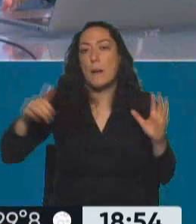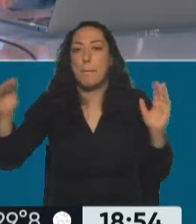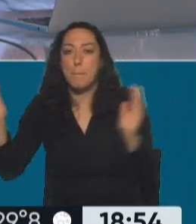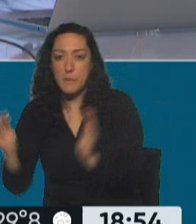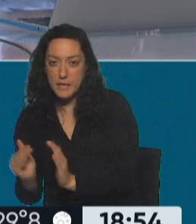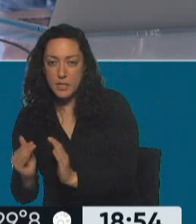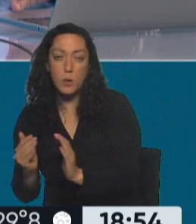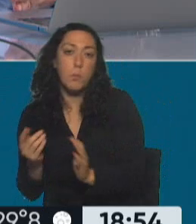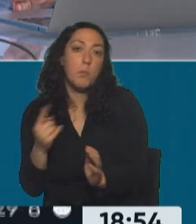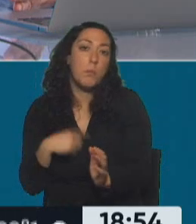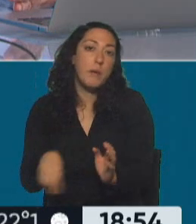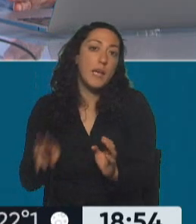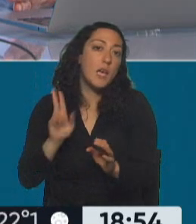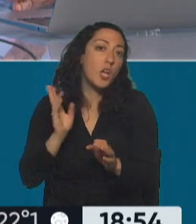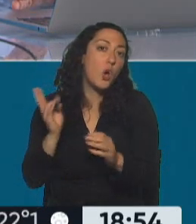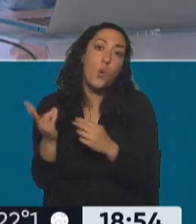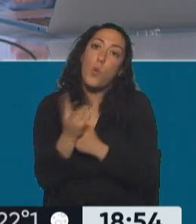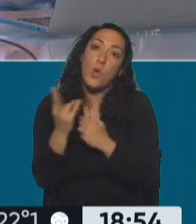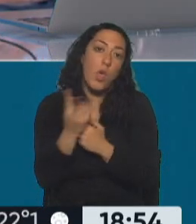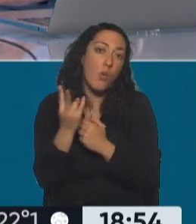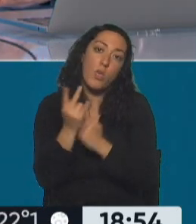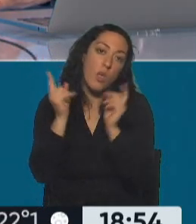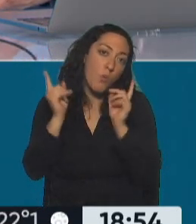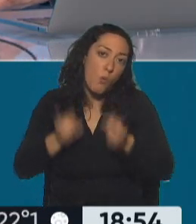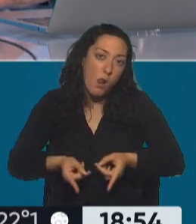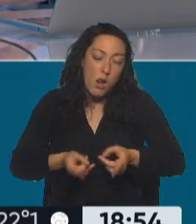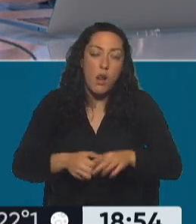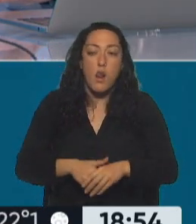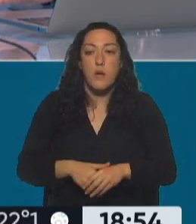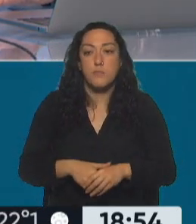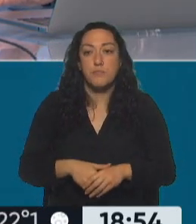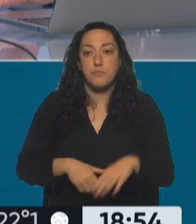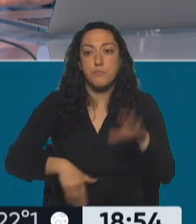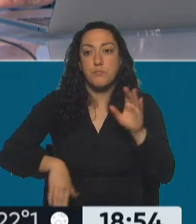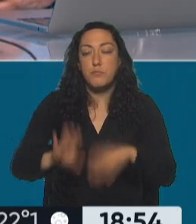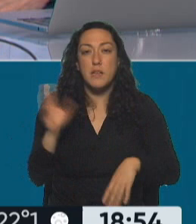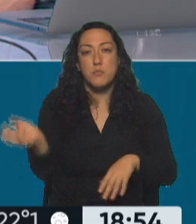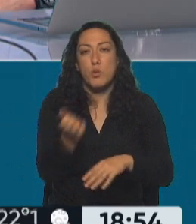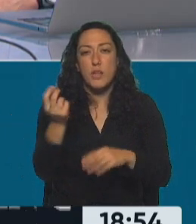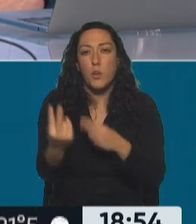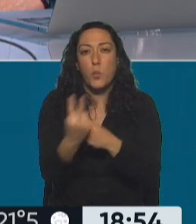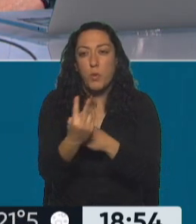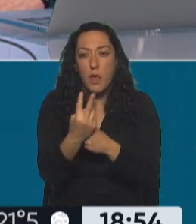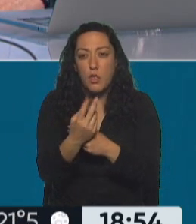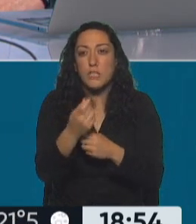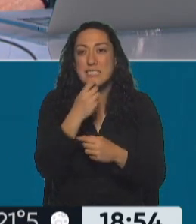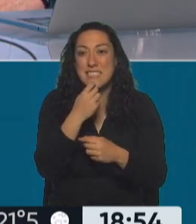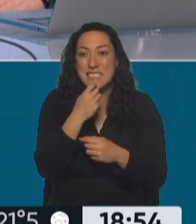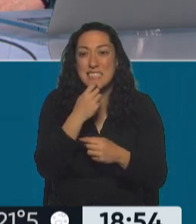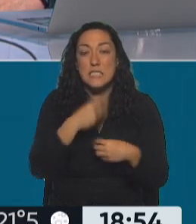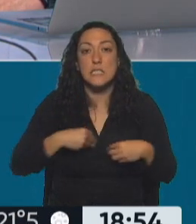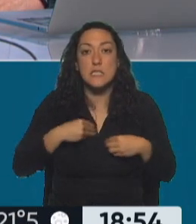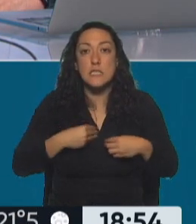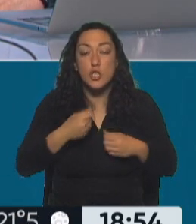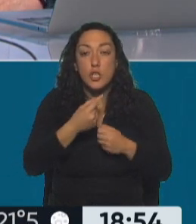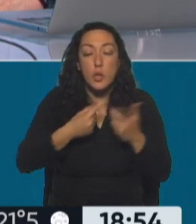como acabas de decir, hay que seguir manteniendo esos cuidados. O sea, yo creo que el principal cuidado es que cuando uno detecta signos o síntomas